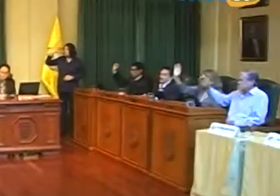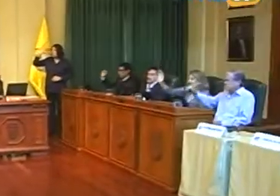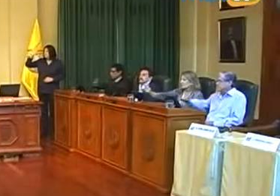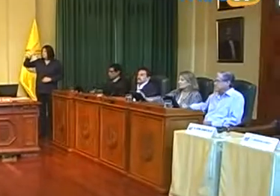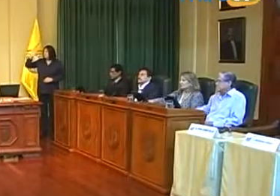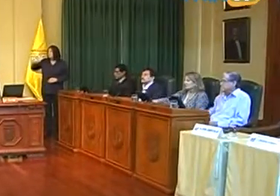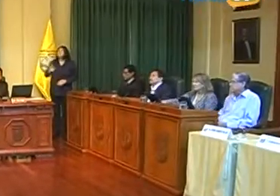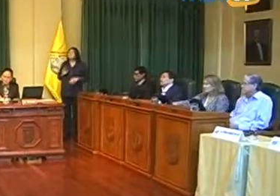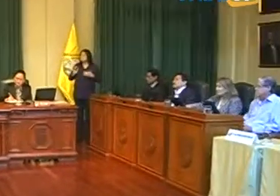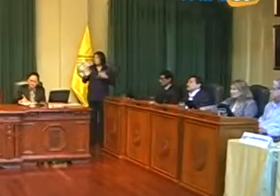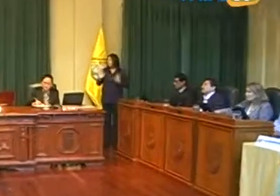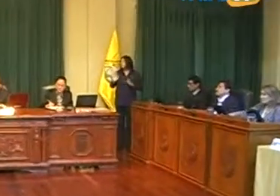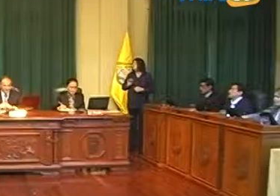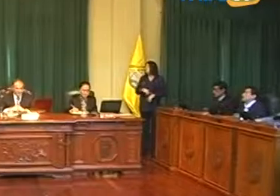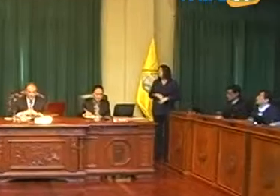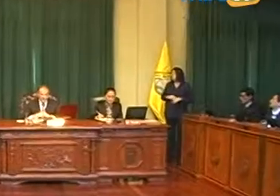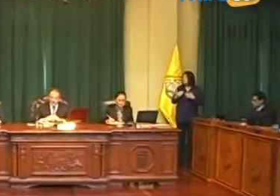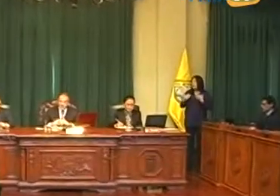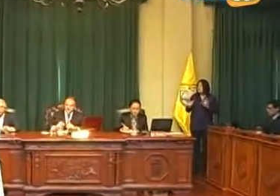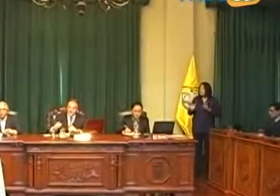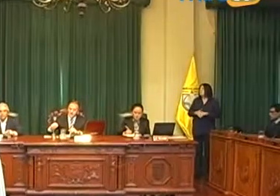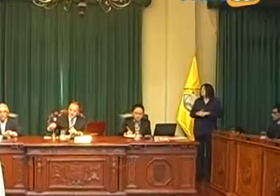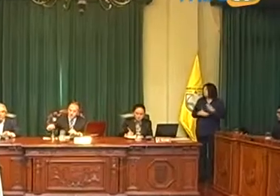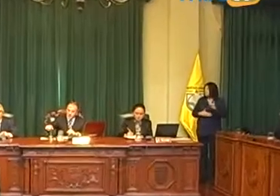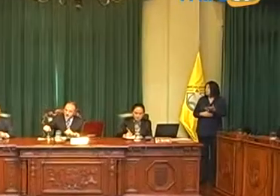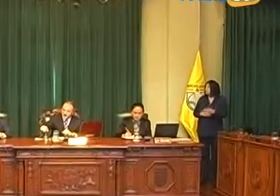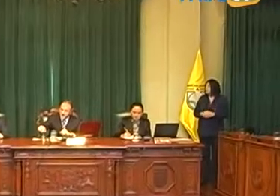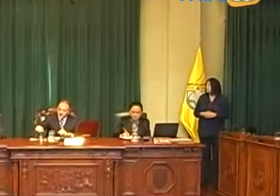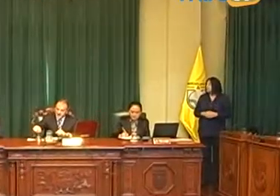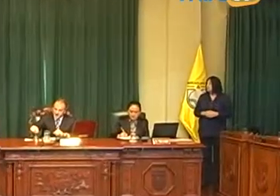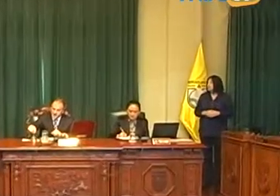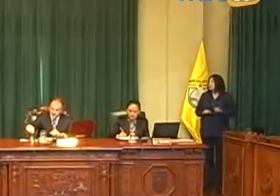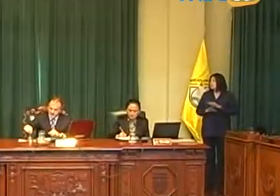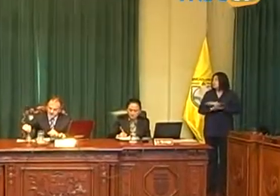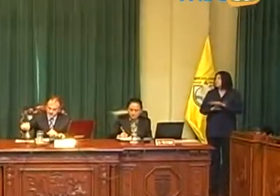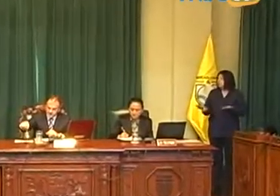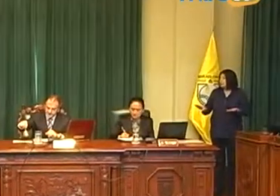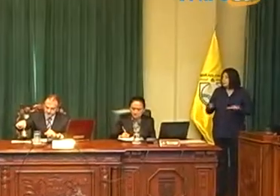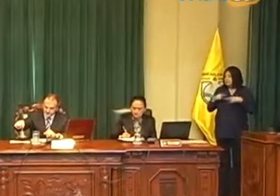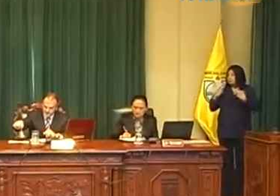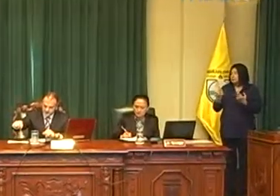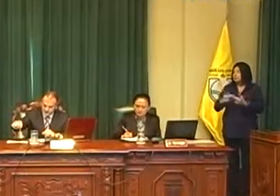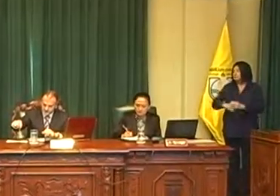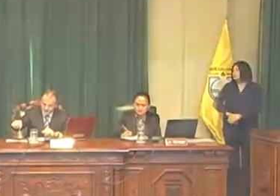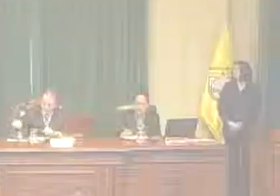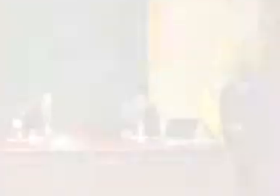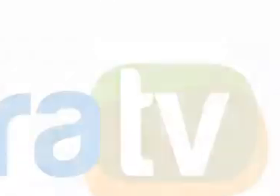Muy bien, entonces procederemos de esa manera. Procedemos también a levantar la sesión.